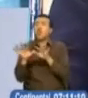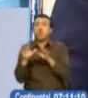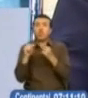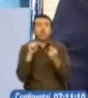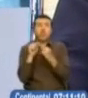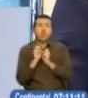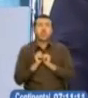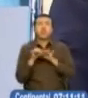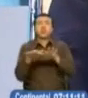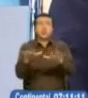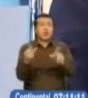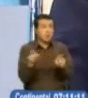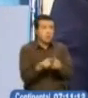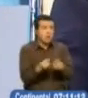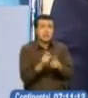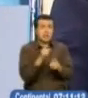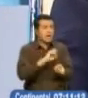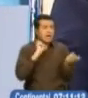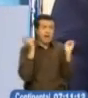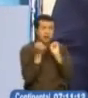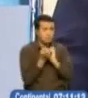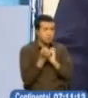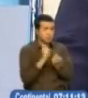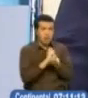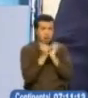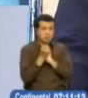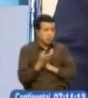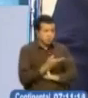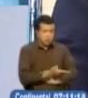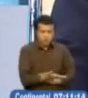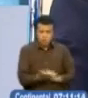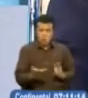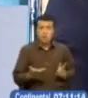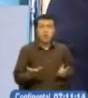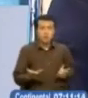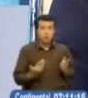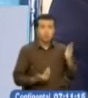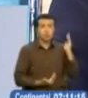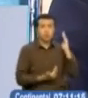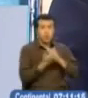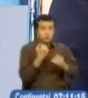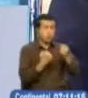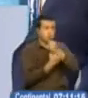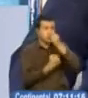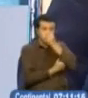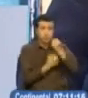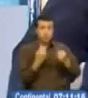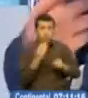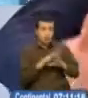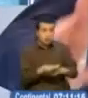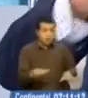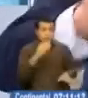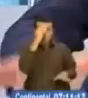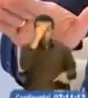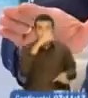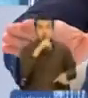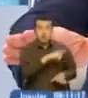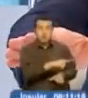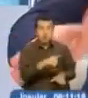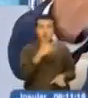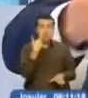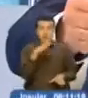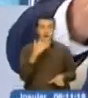cambio generacional para curarlo, pero resulta que el cambio generacional o la nueva base que viene es educada por aquellos que ya